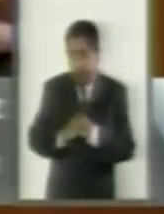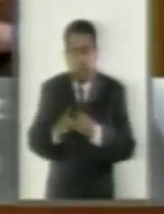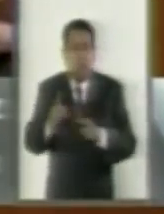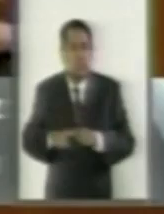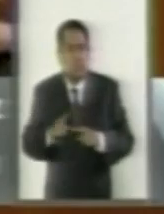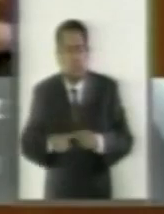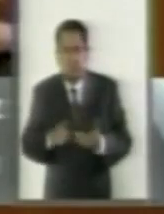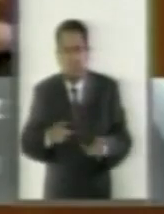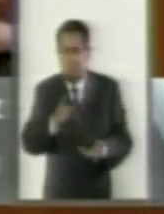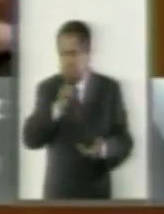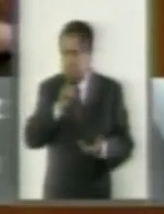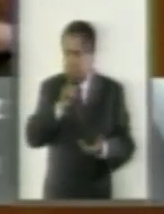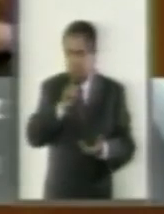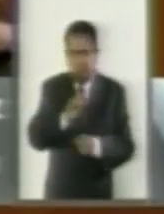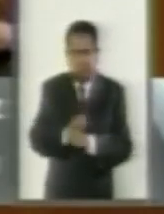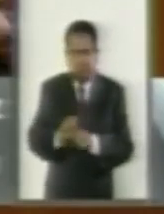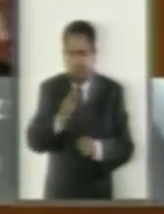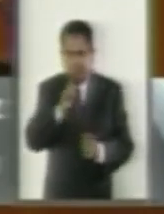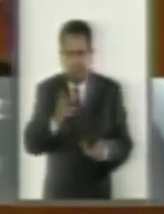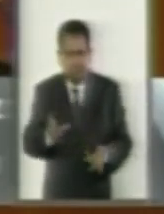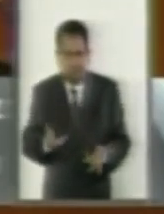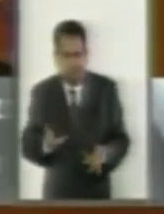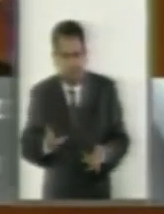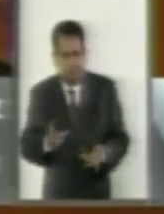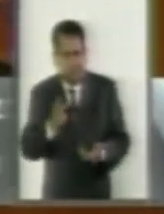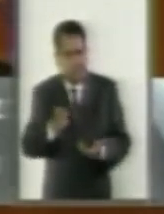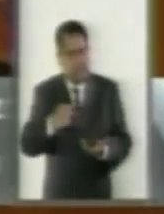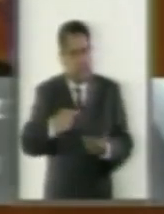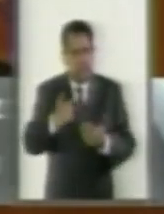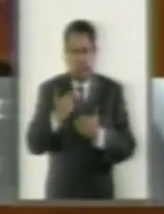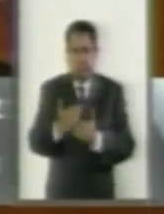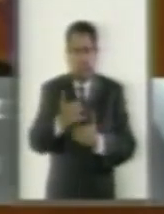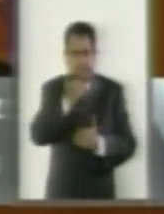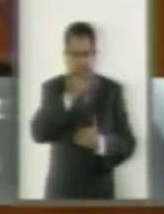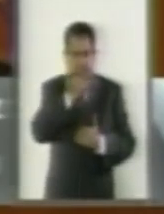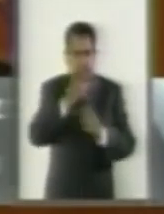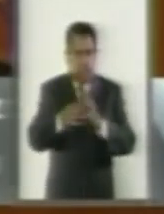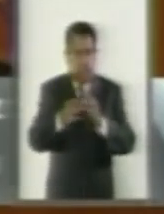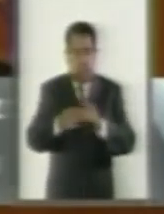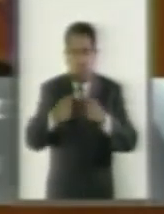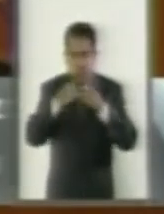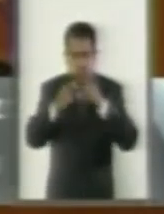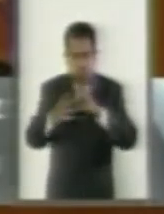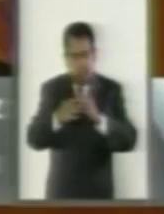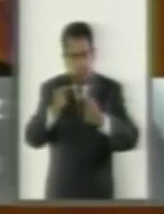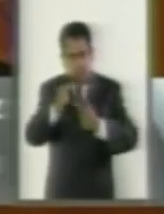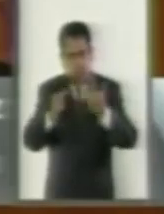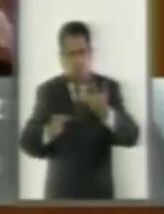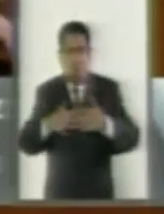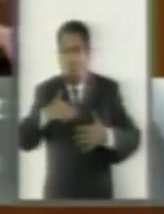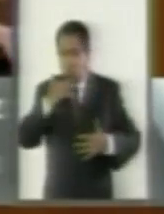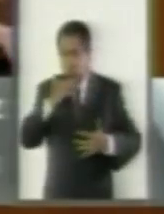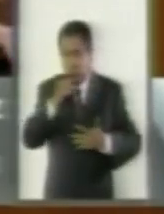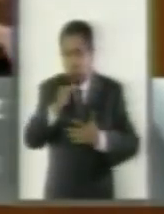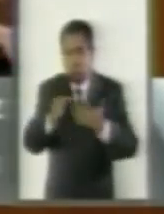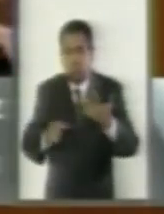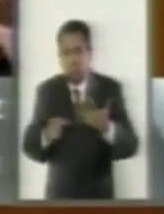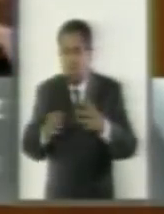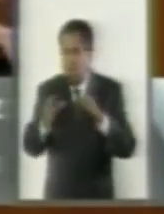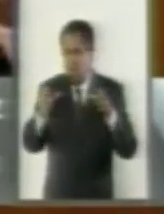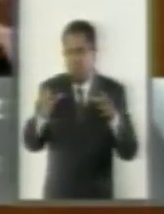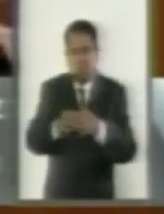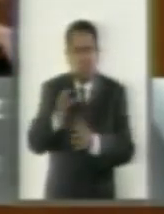muy precario y ello nos ha colocado en una situación límite en la que la impunidad y la corrupción han